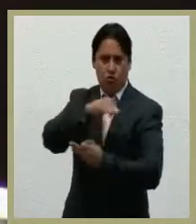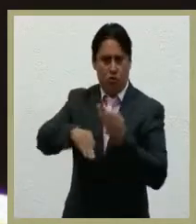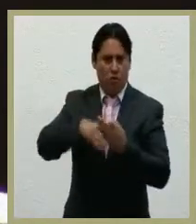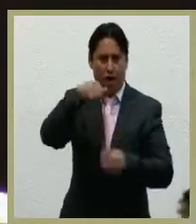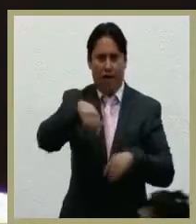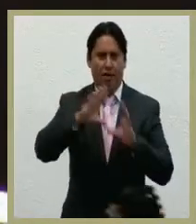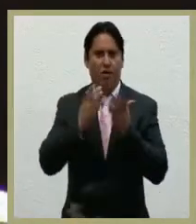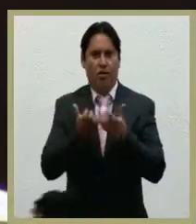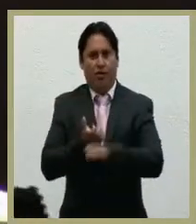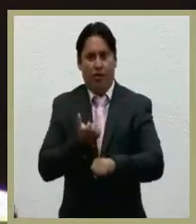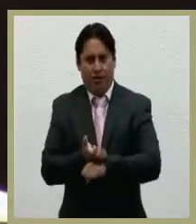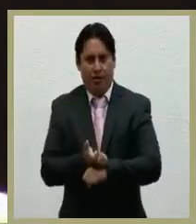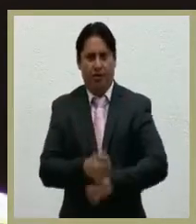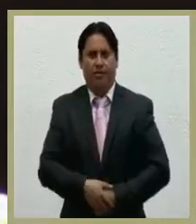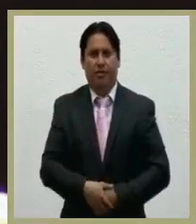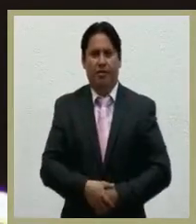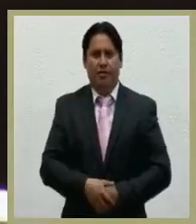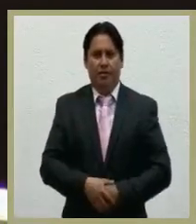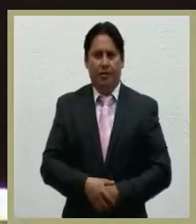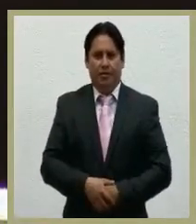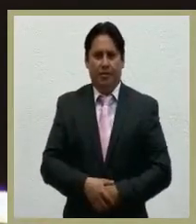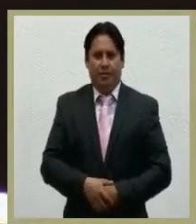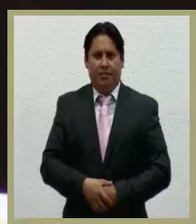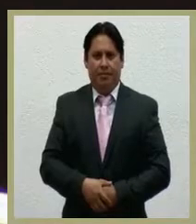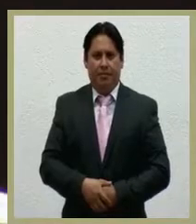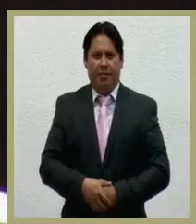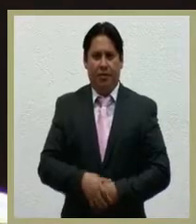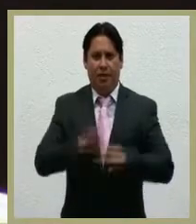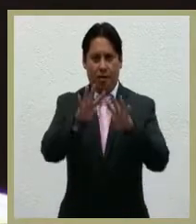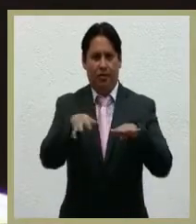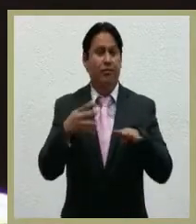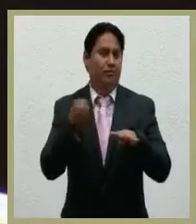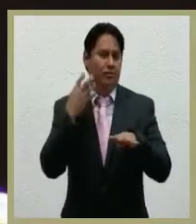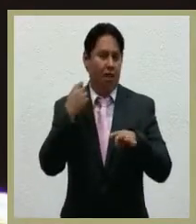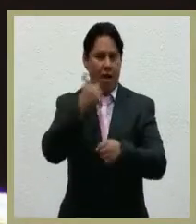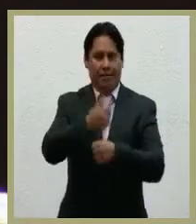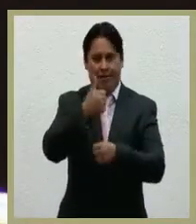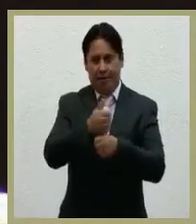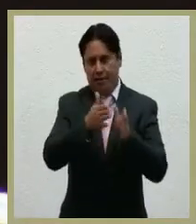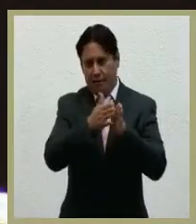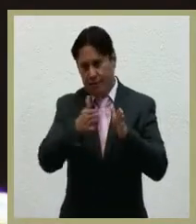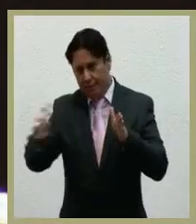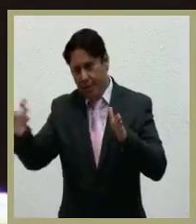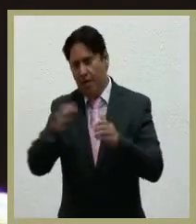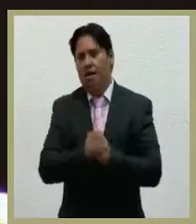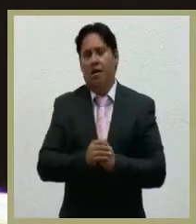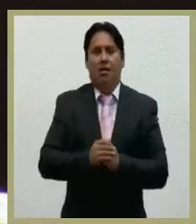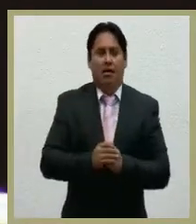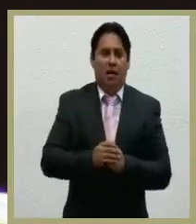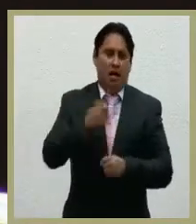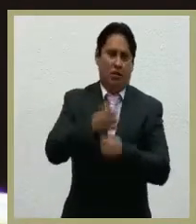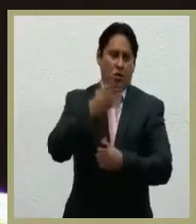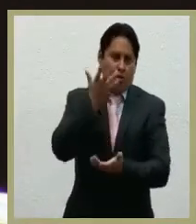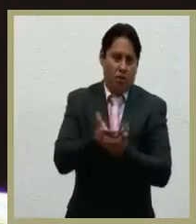66ª legislatura del Congreso Libre y Soberano de Chiapas al sexto periodo extraordinario de sesiones correspondiente al segundo receso